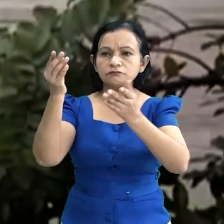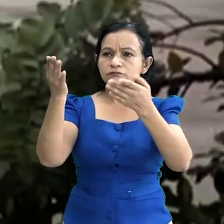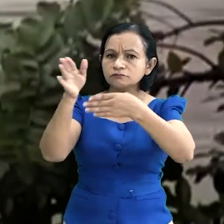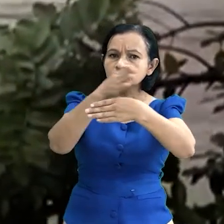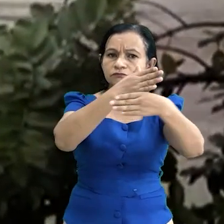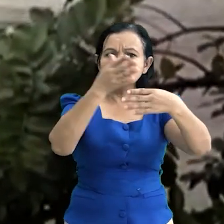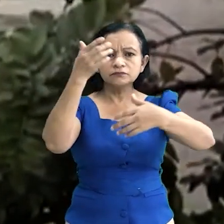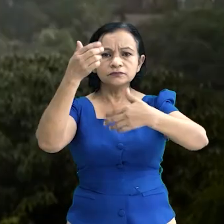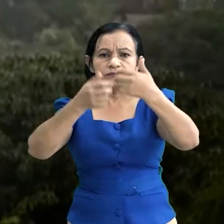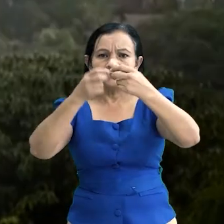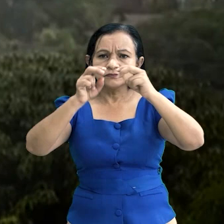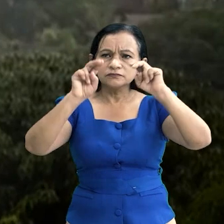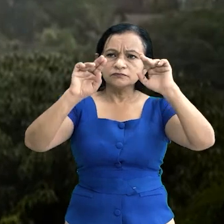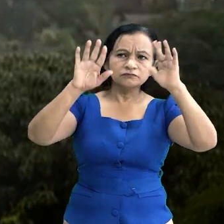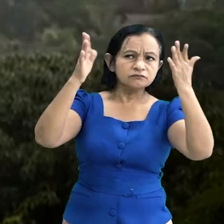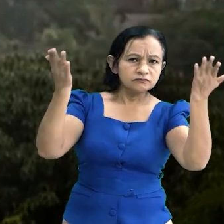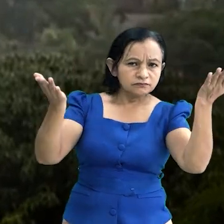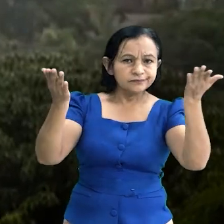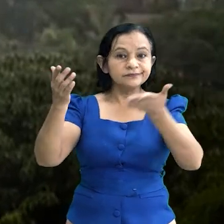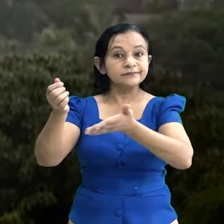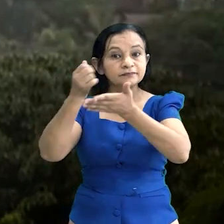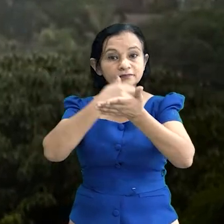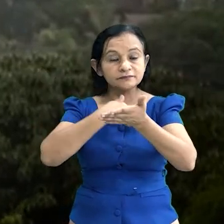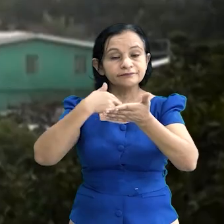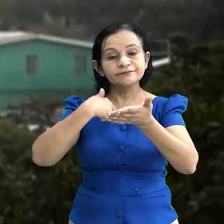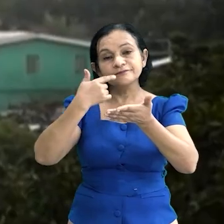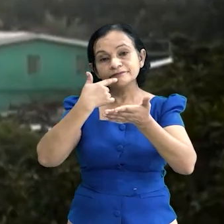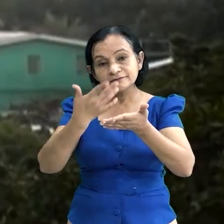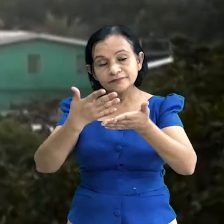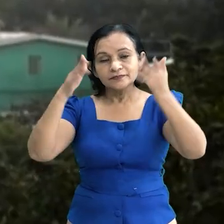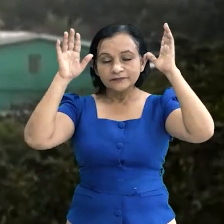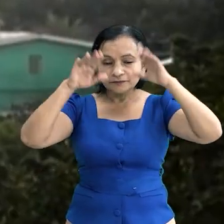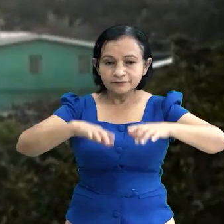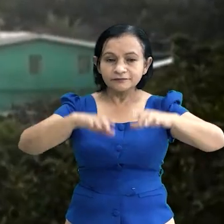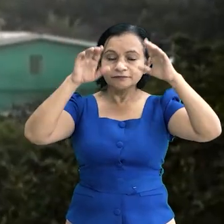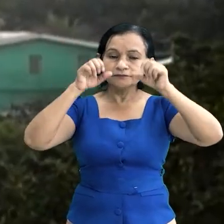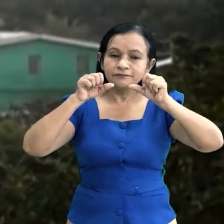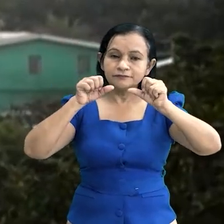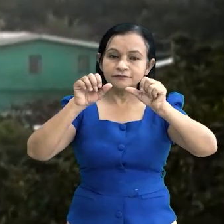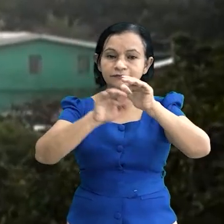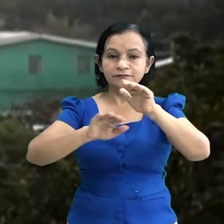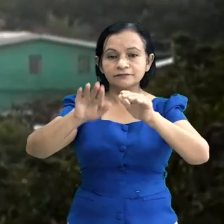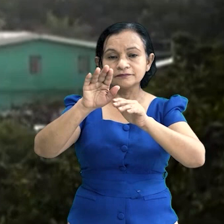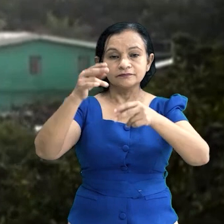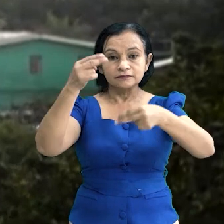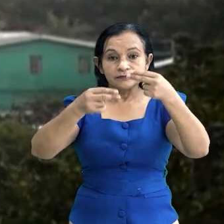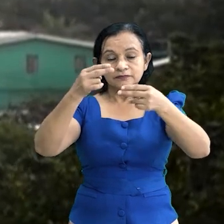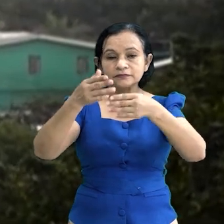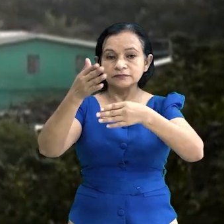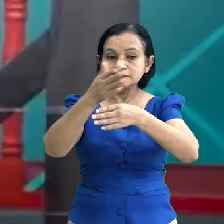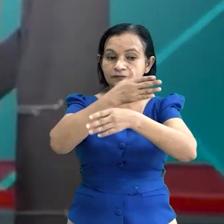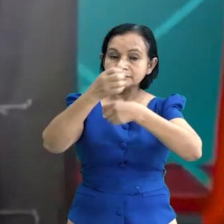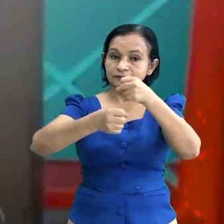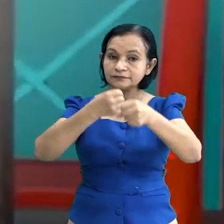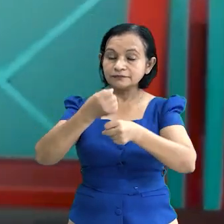múltiples fenómenos meteorológicos que propician condiciones para que las precipitaciones estén por encima de los registros de años